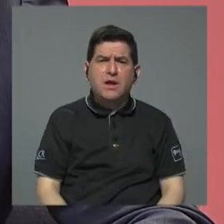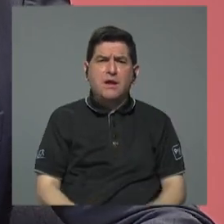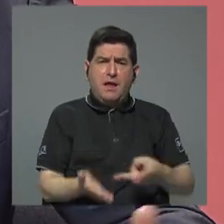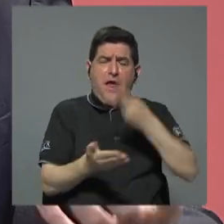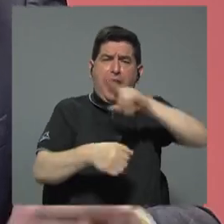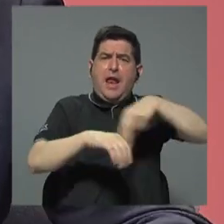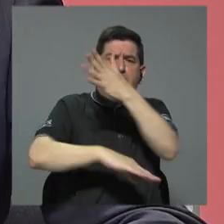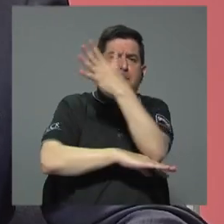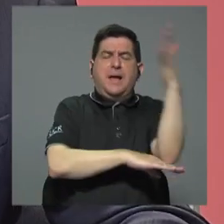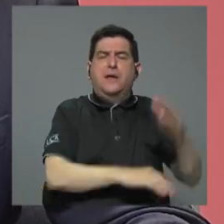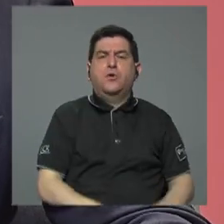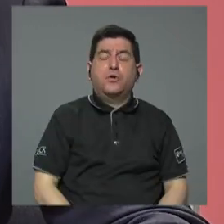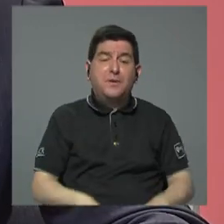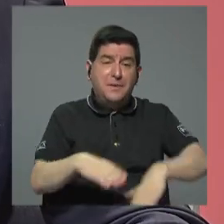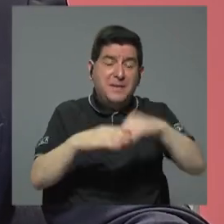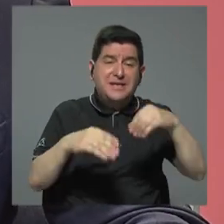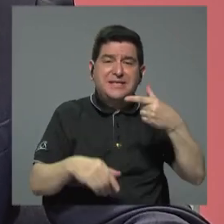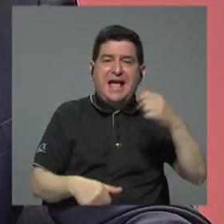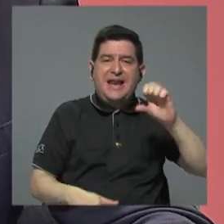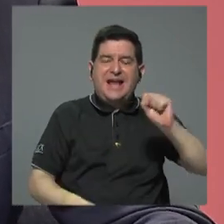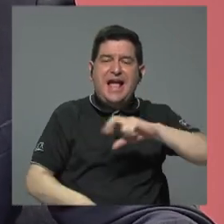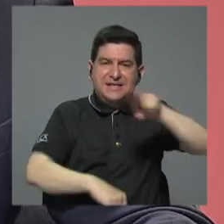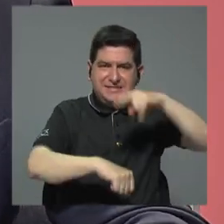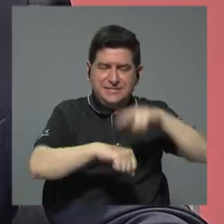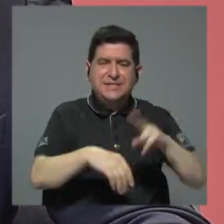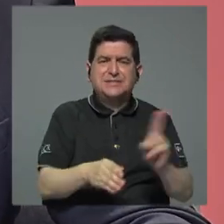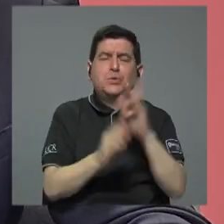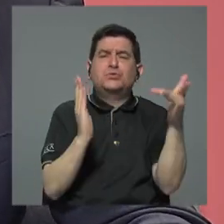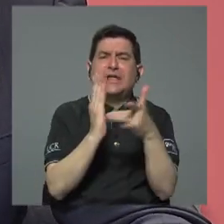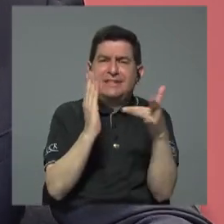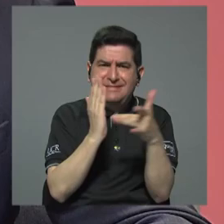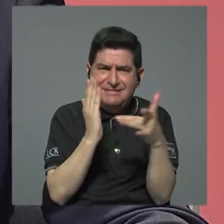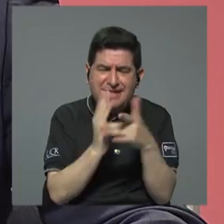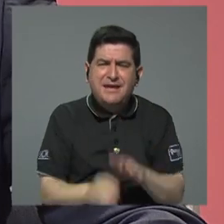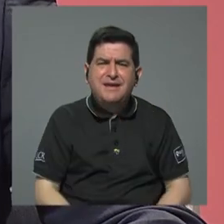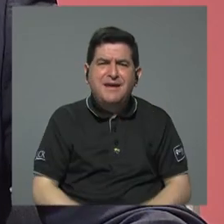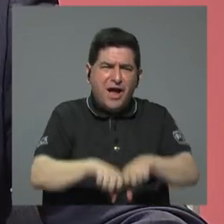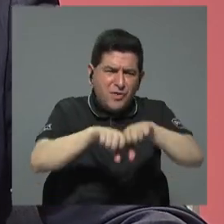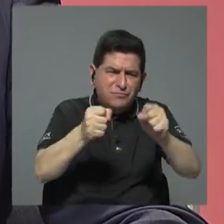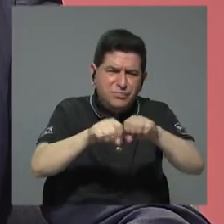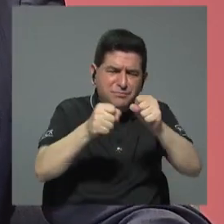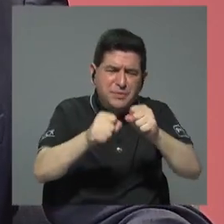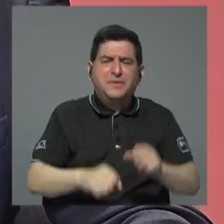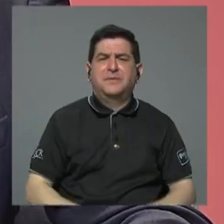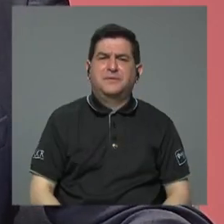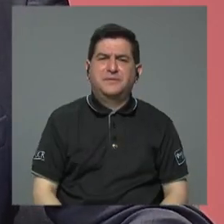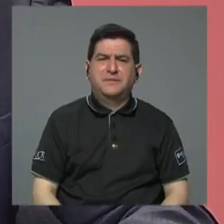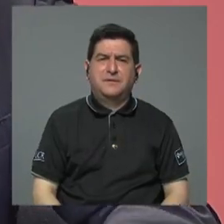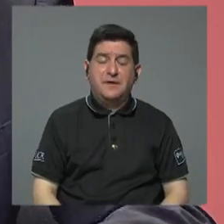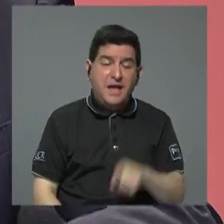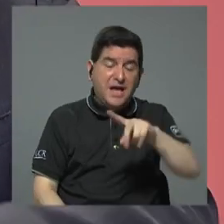natural. Fíjese, por ejemplo, que para extraer el gas natural hay que usar las técnicas de la fracturación hidráulica, que implica un